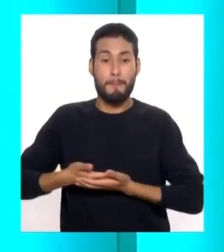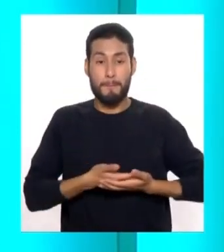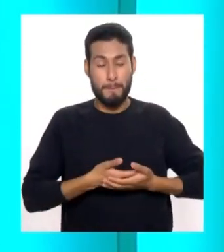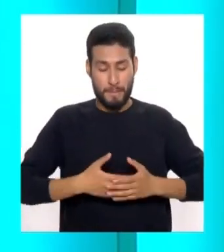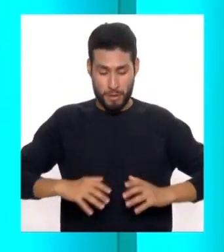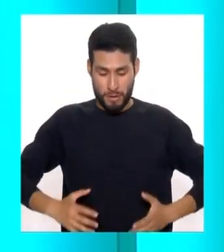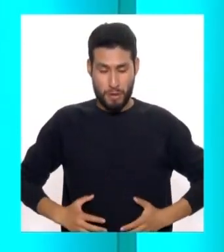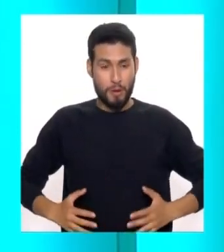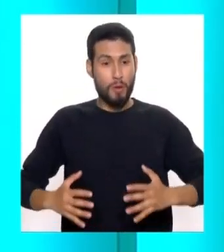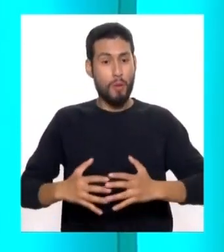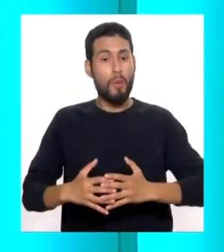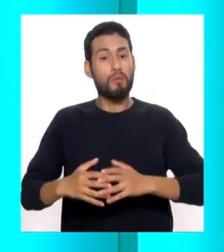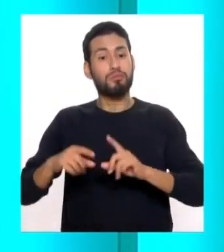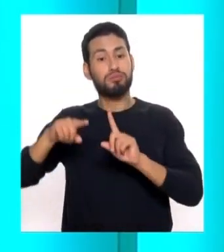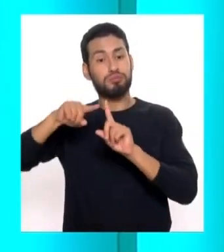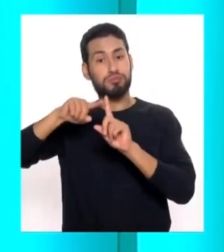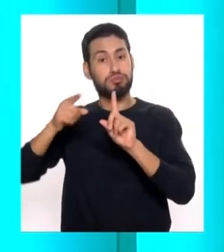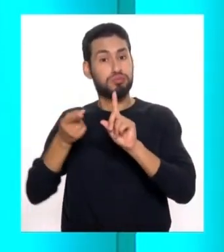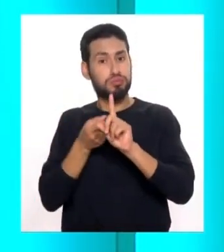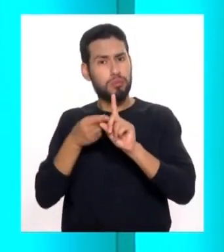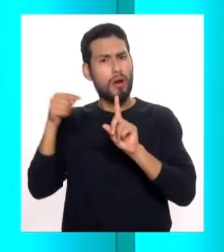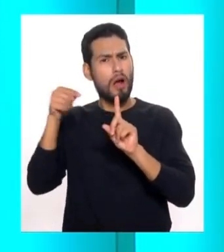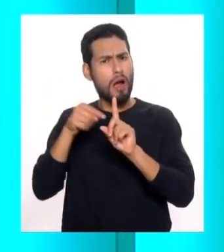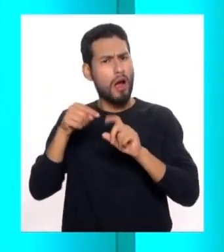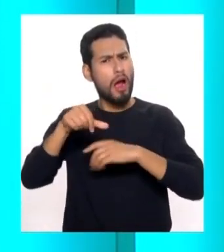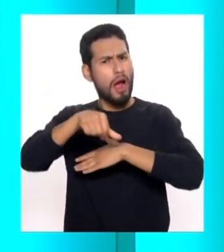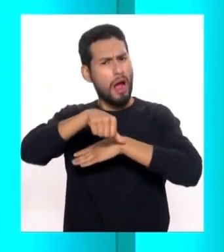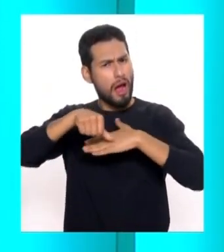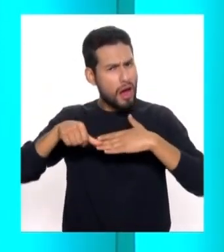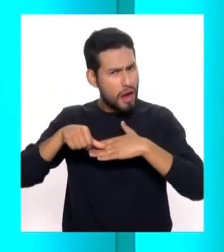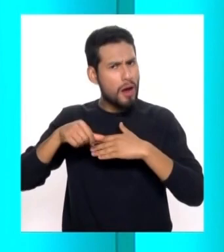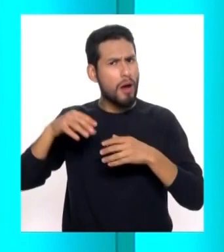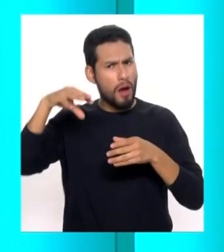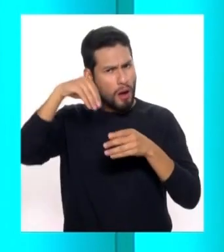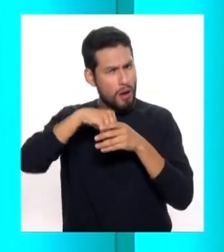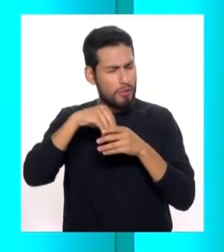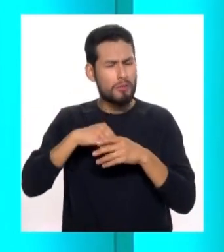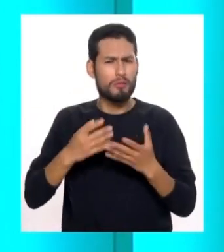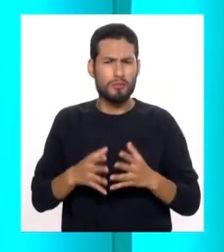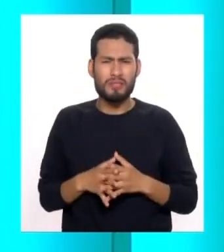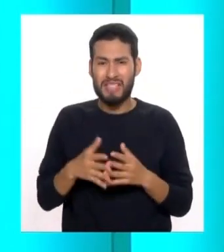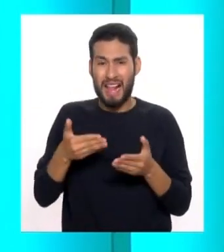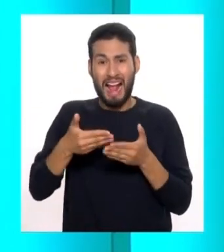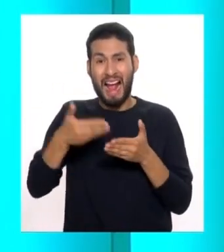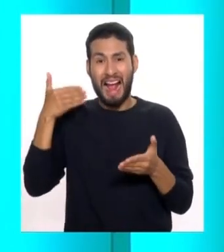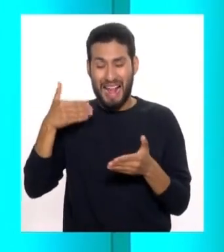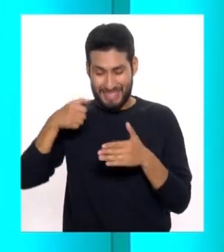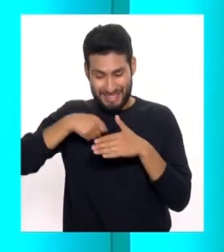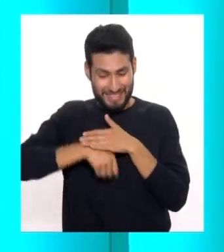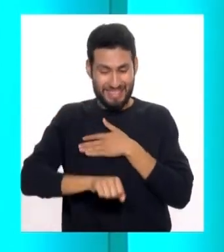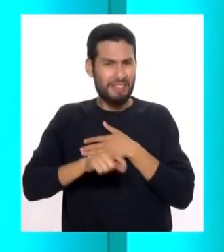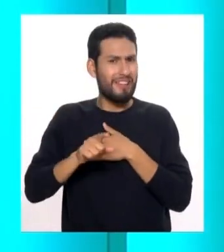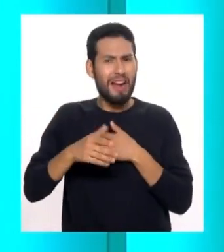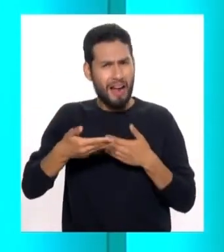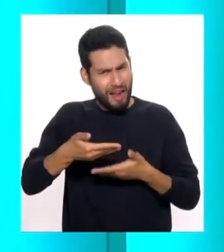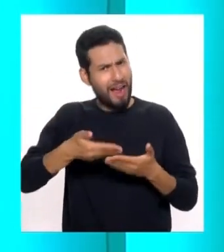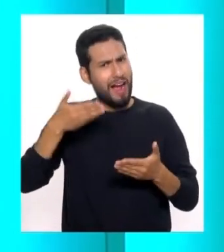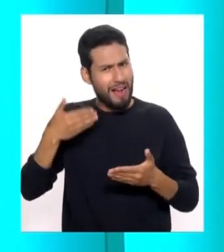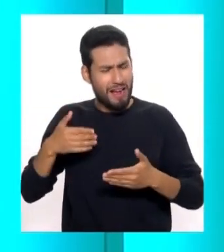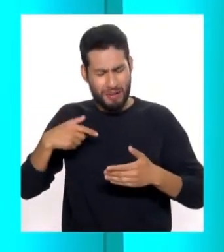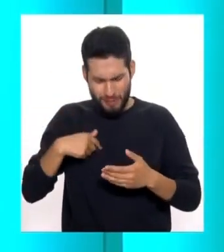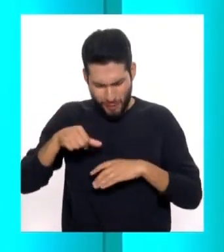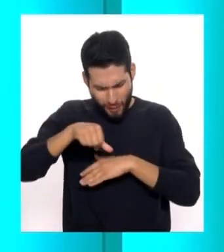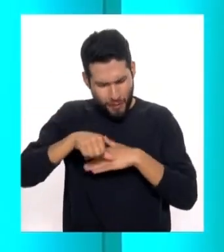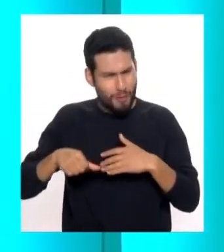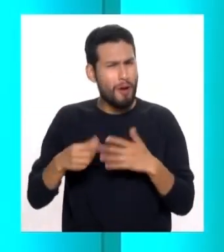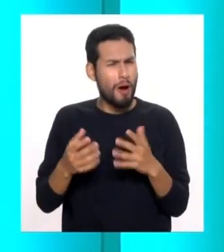tema probablemente de tecnología que está enfocado a esa etapa prenatal, prenacimiento, y conoceremos mucho más